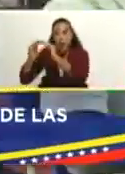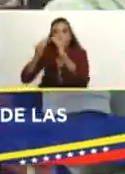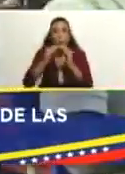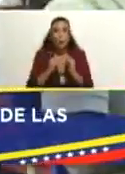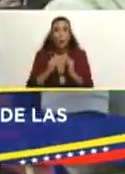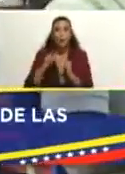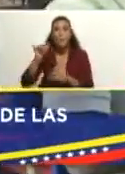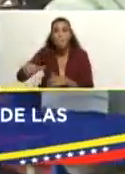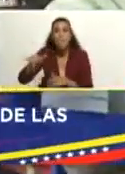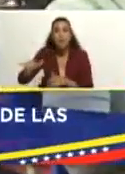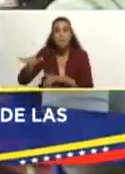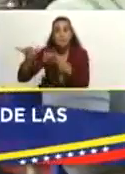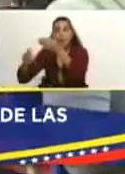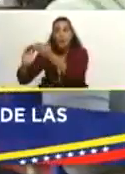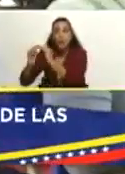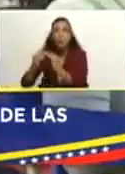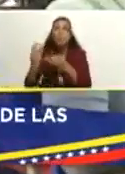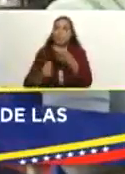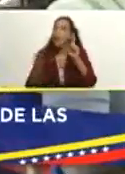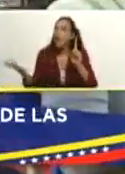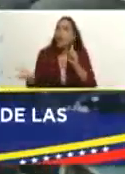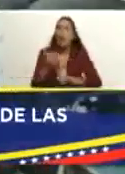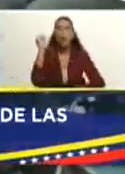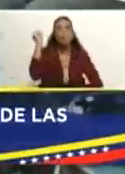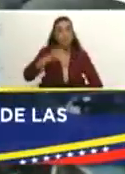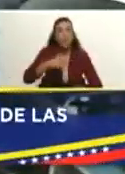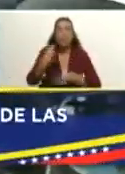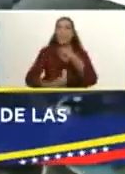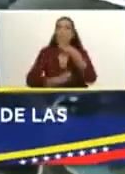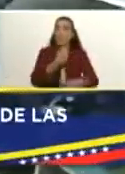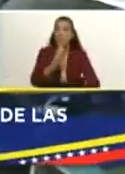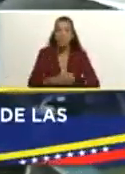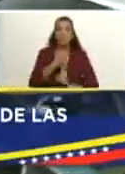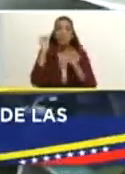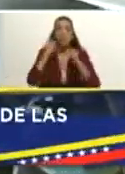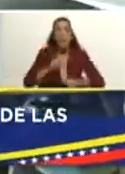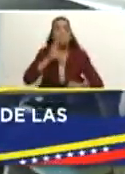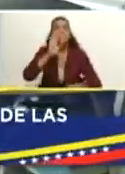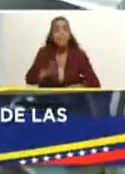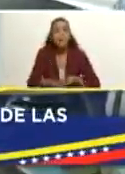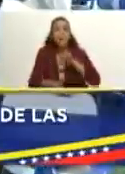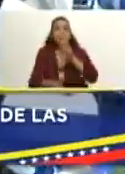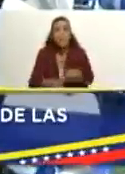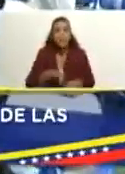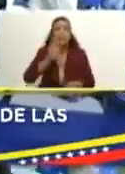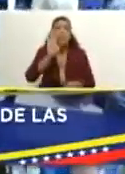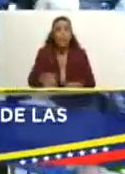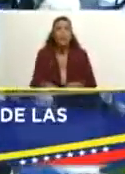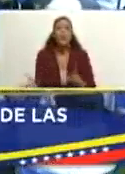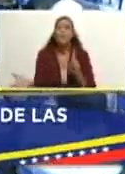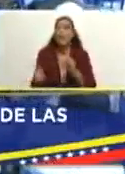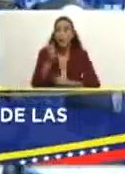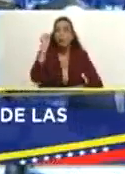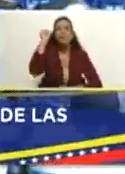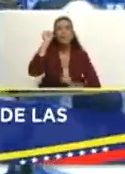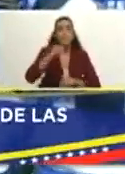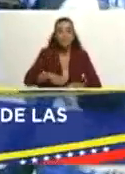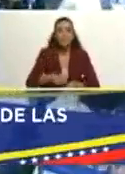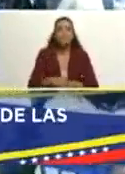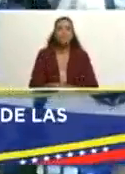brigadas comunitarias militares y lo vamos a lograr y lo estamos logrando paso a paso. Lo vamos logrando.